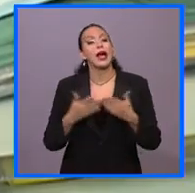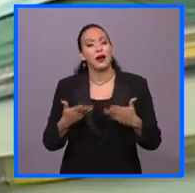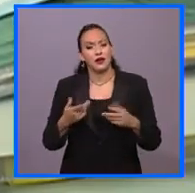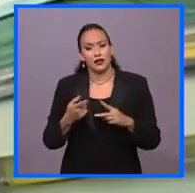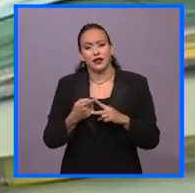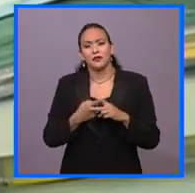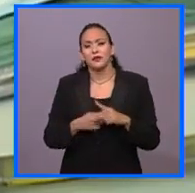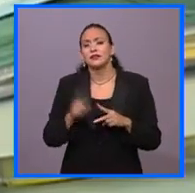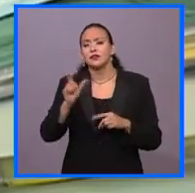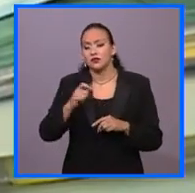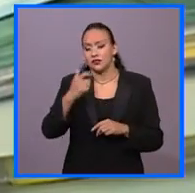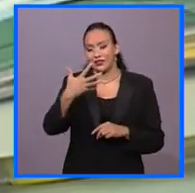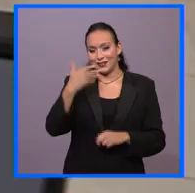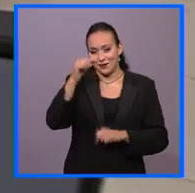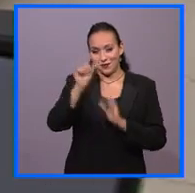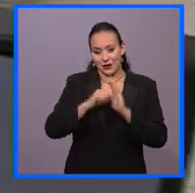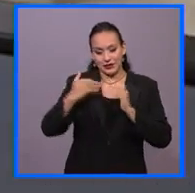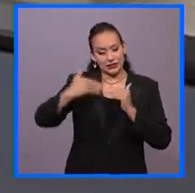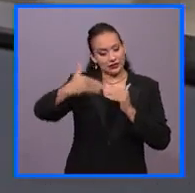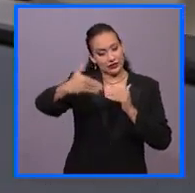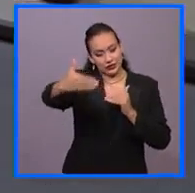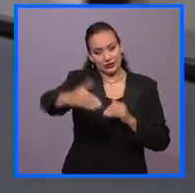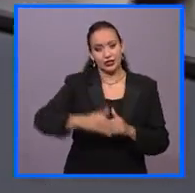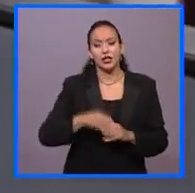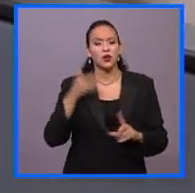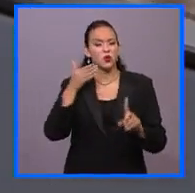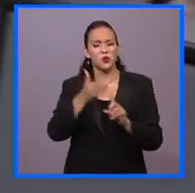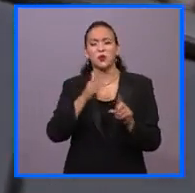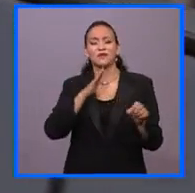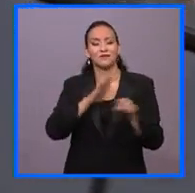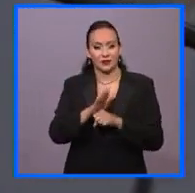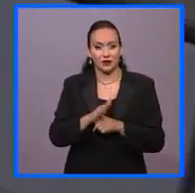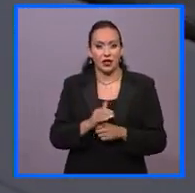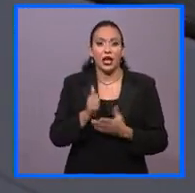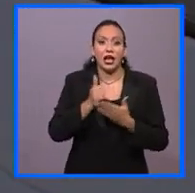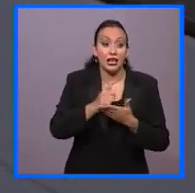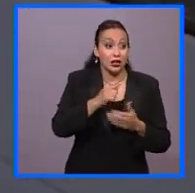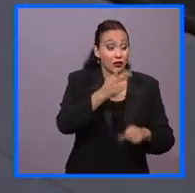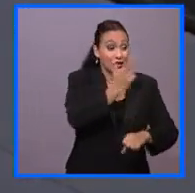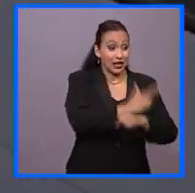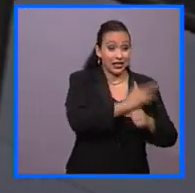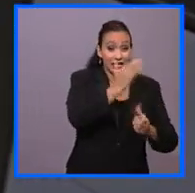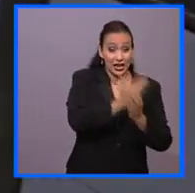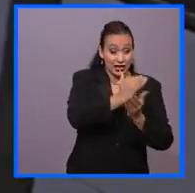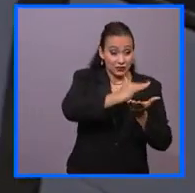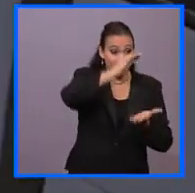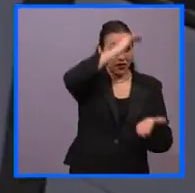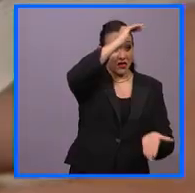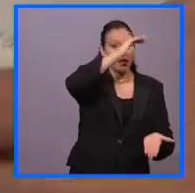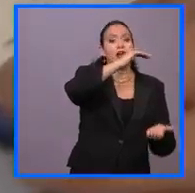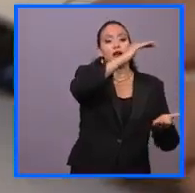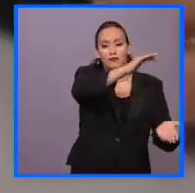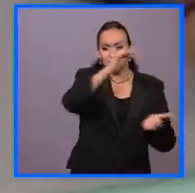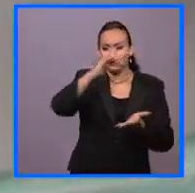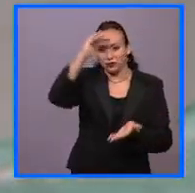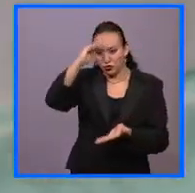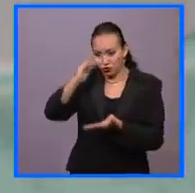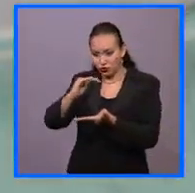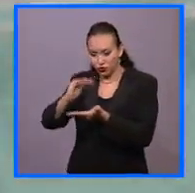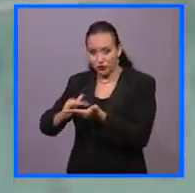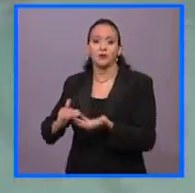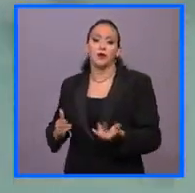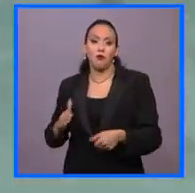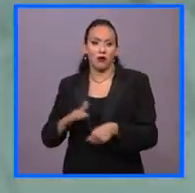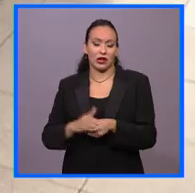operará por los próximos 5 meses y tiene como propósito mitigar el rezago de asuntos que actualmente enfrenta el Centro